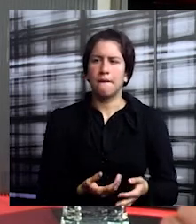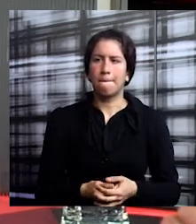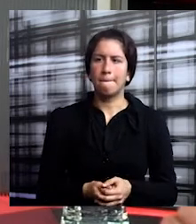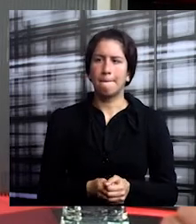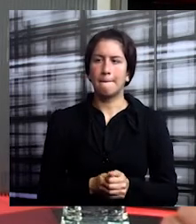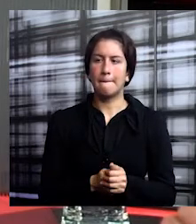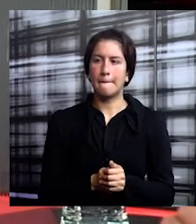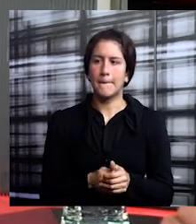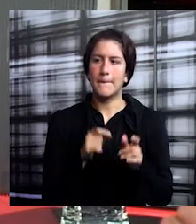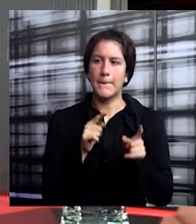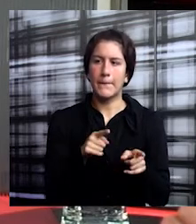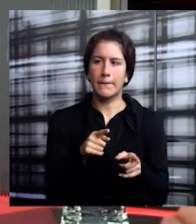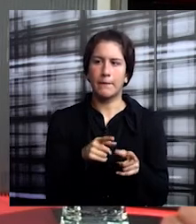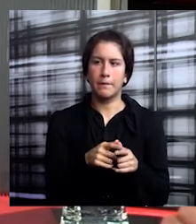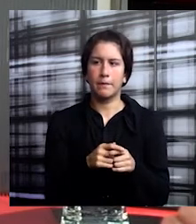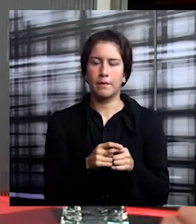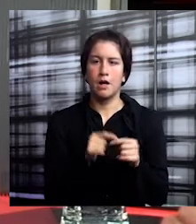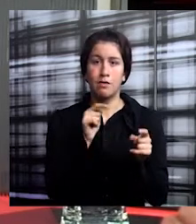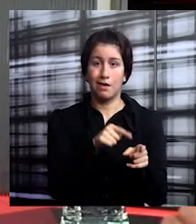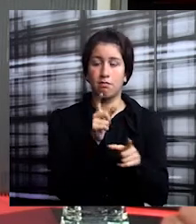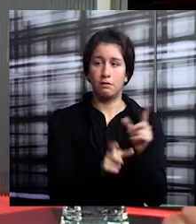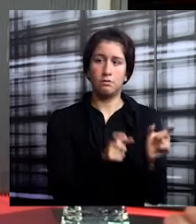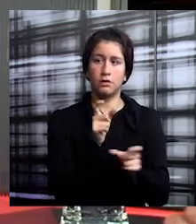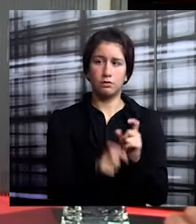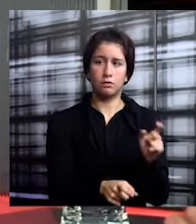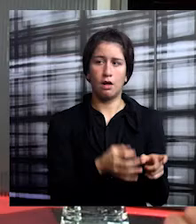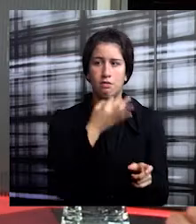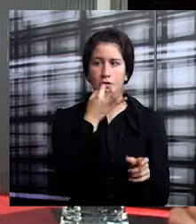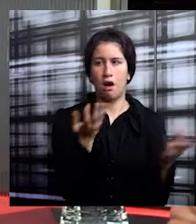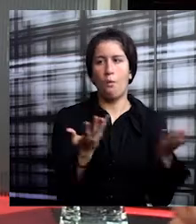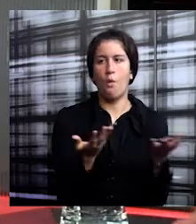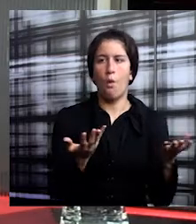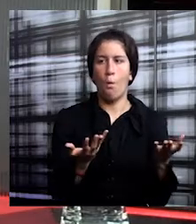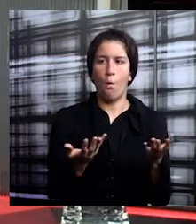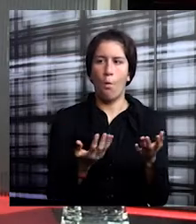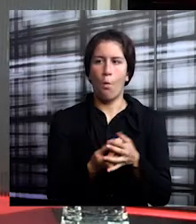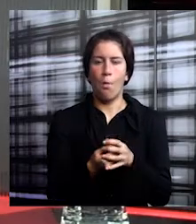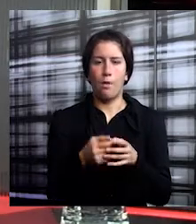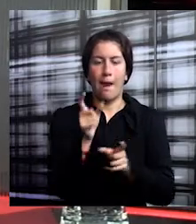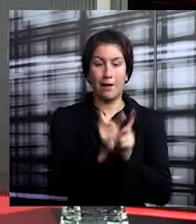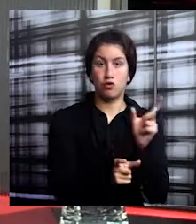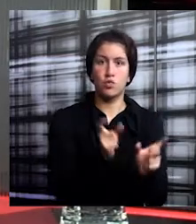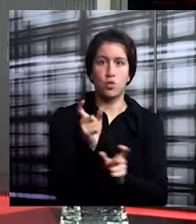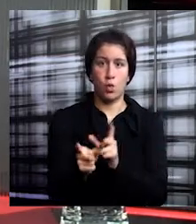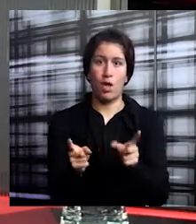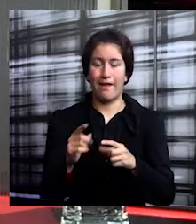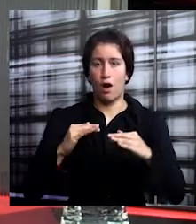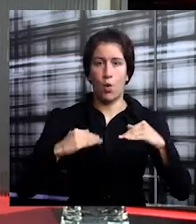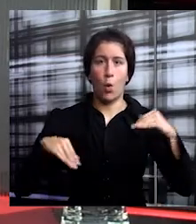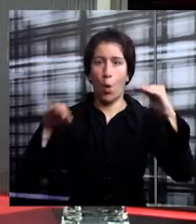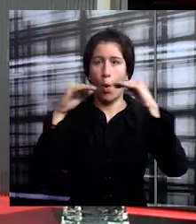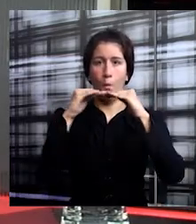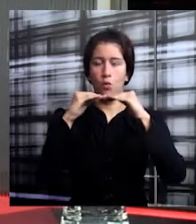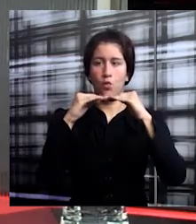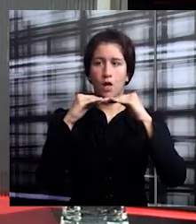de esas personas, digámoslo, ciudadanos comunes, que no son agentes del Estado, en ellos no cabe